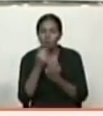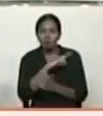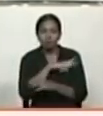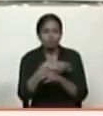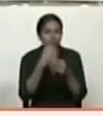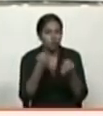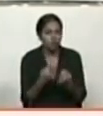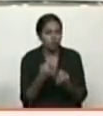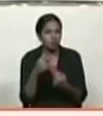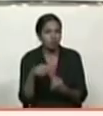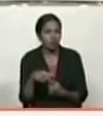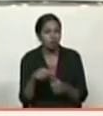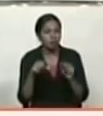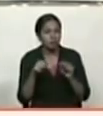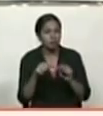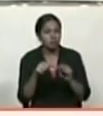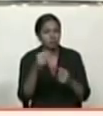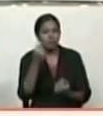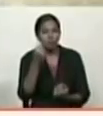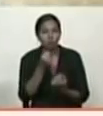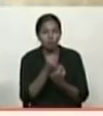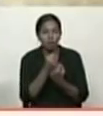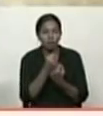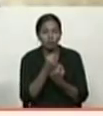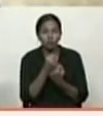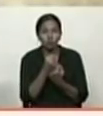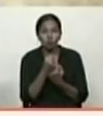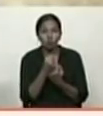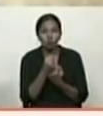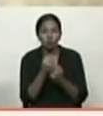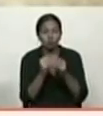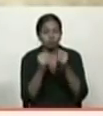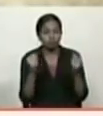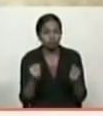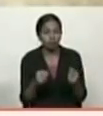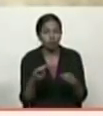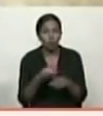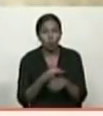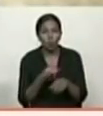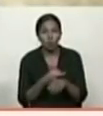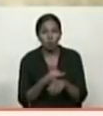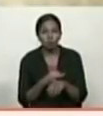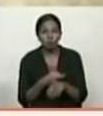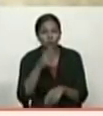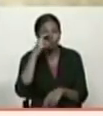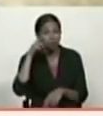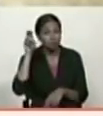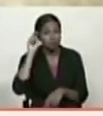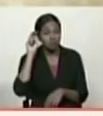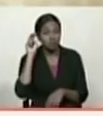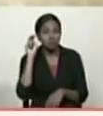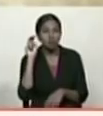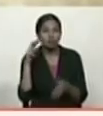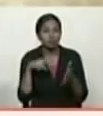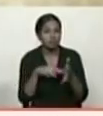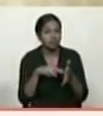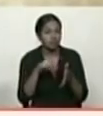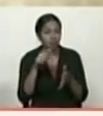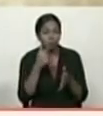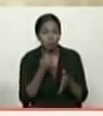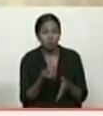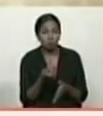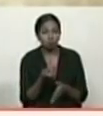para seguir apoyando y deteniendo a su gobierno. Con el canciller de Siria también vimos los aspectos en los